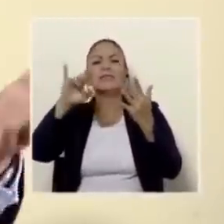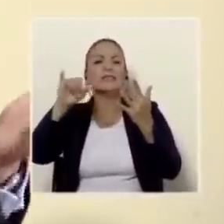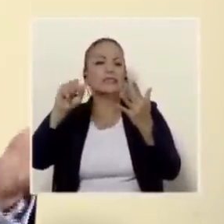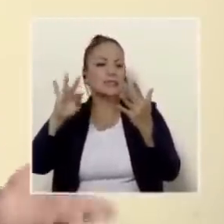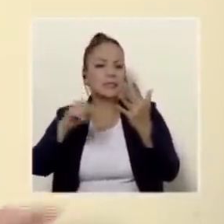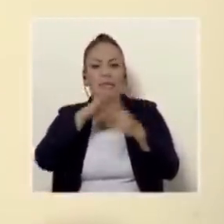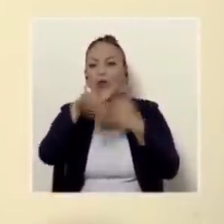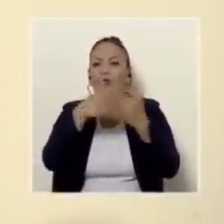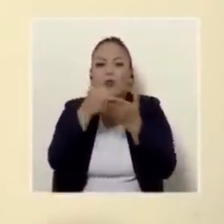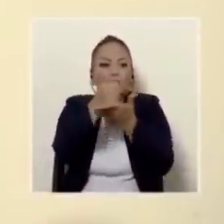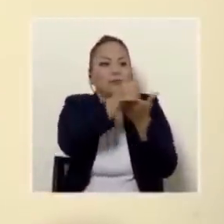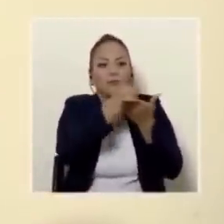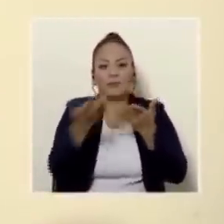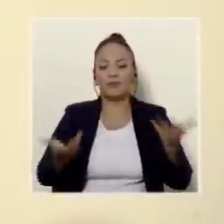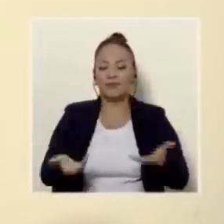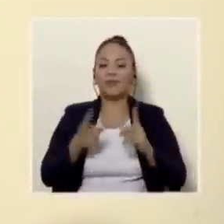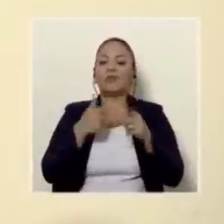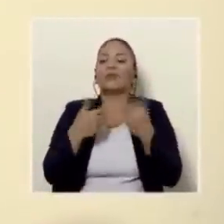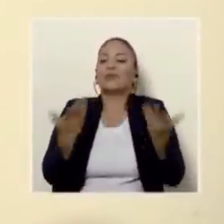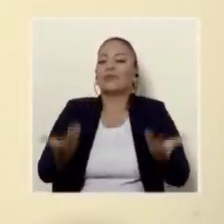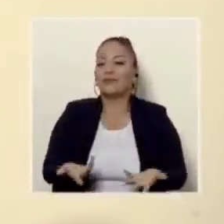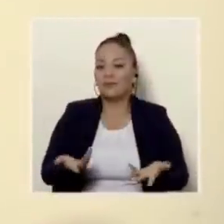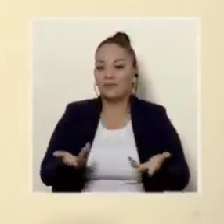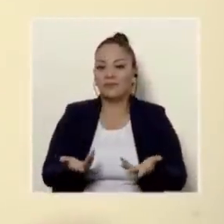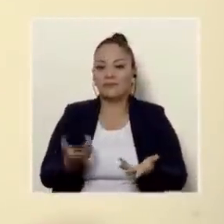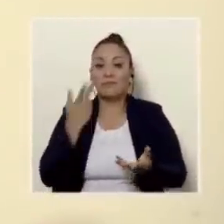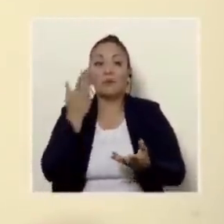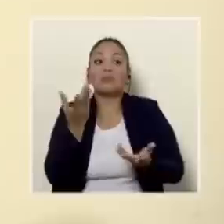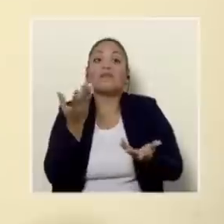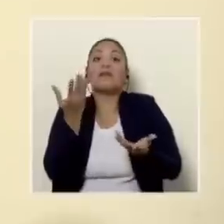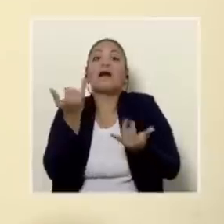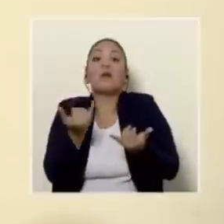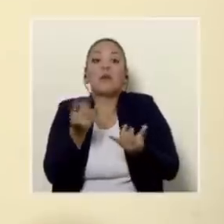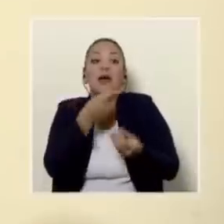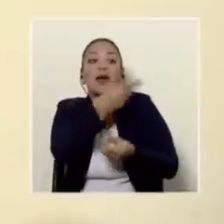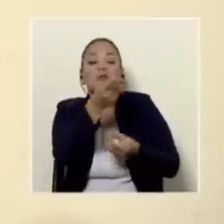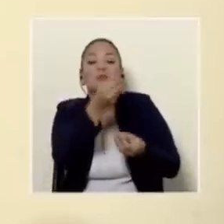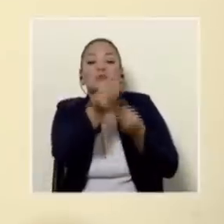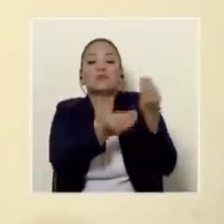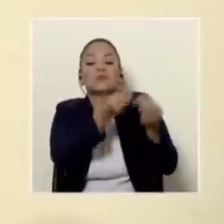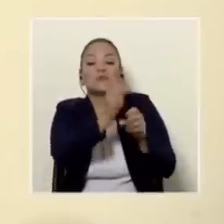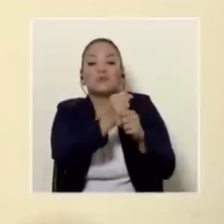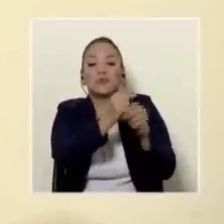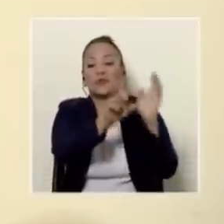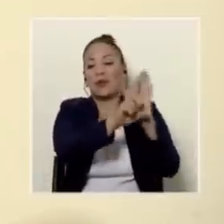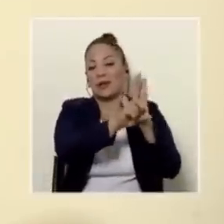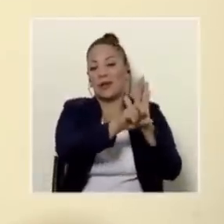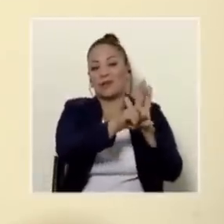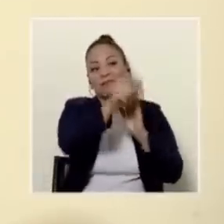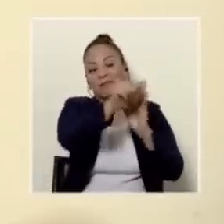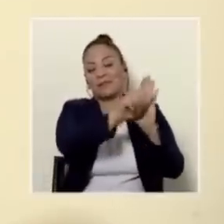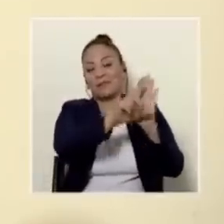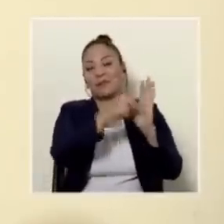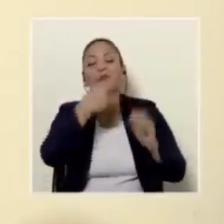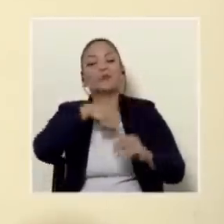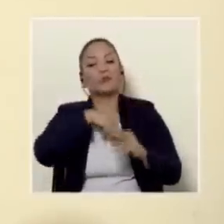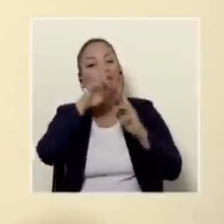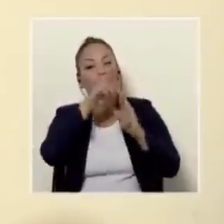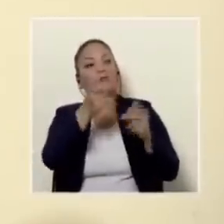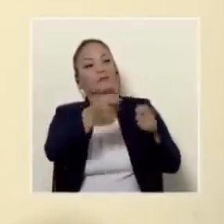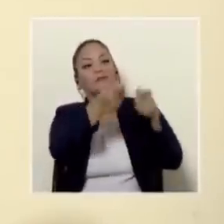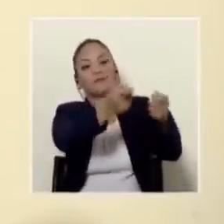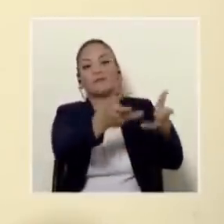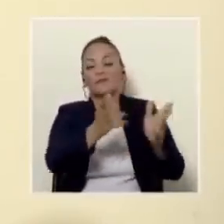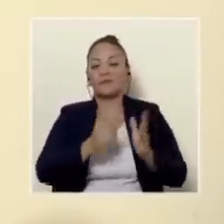ayudar. Vamos a ver qué hacen ellos ahora con la ley que está en el Congreso, que nosotros muy